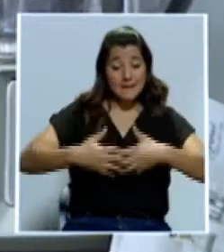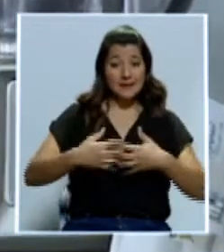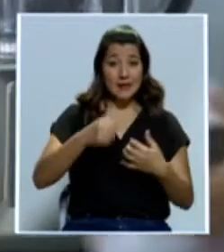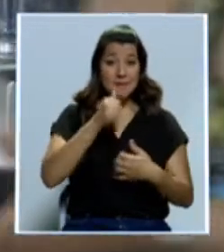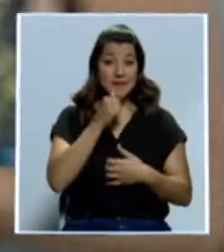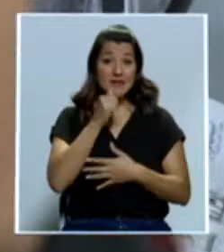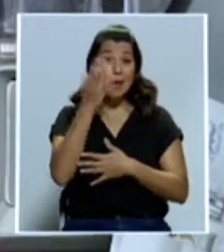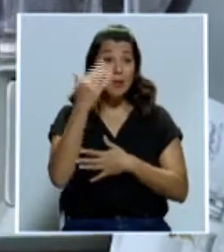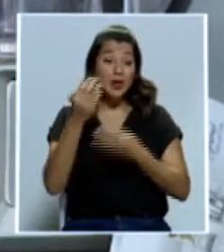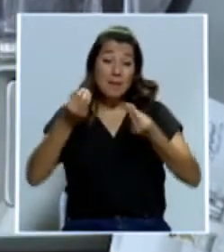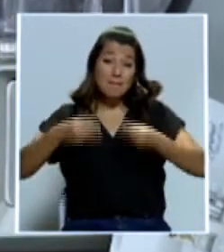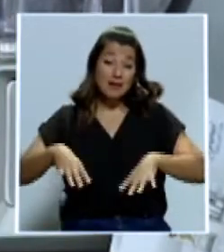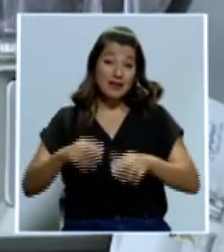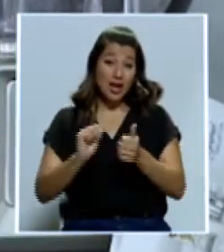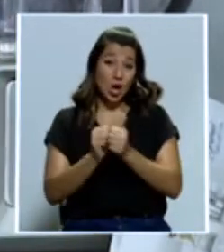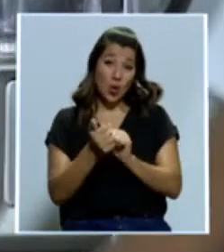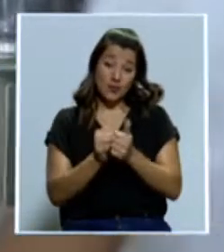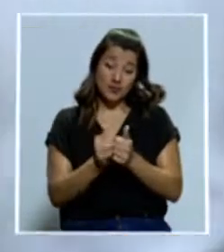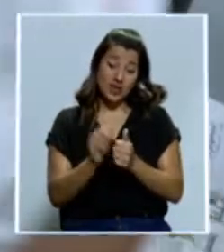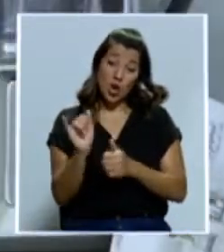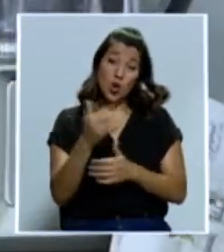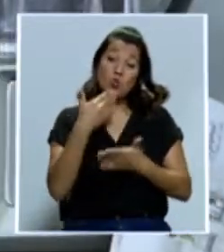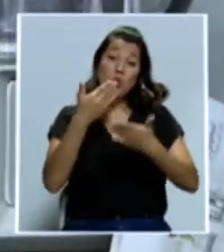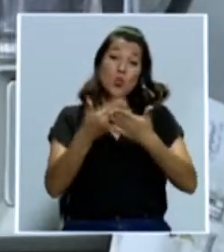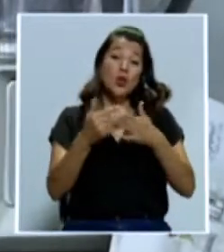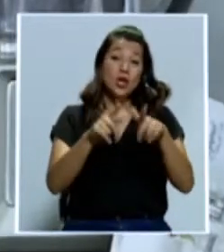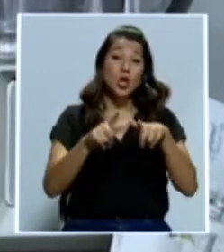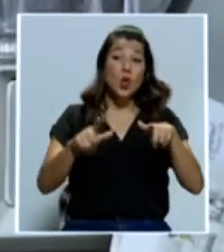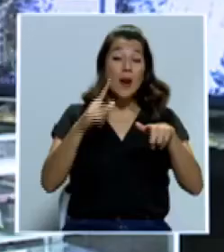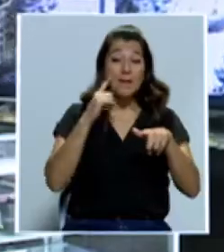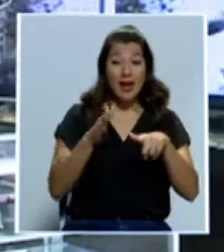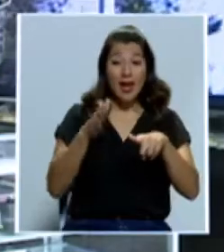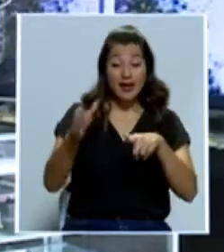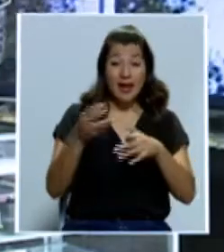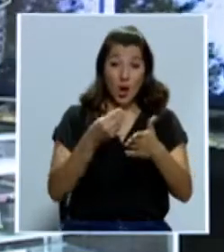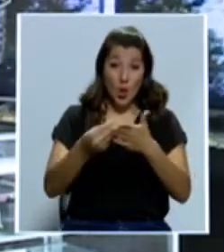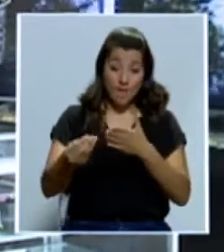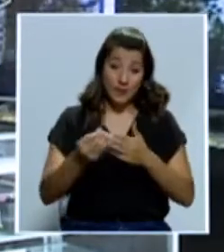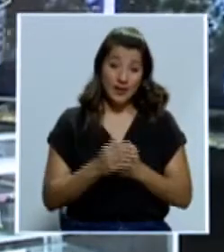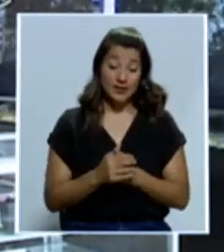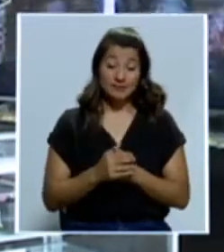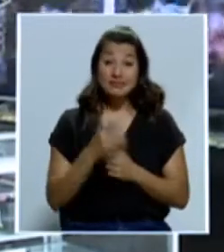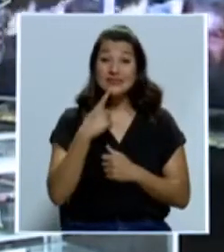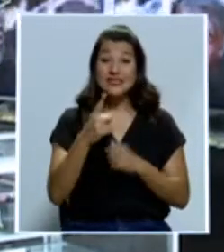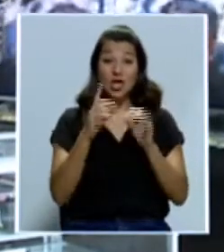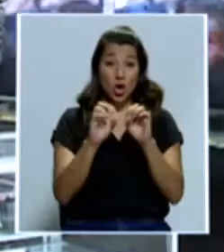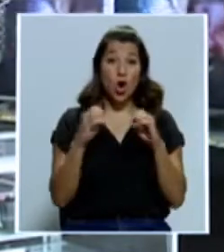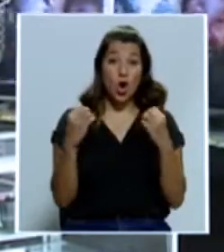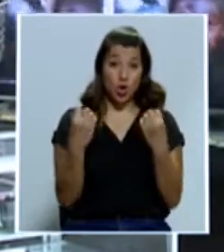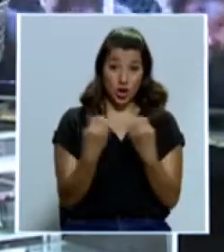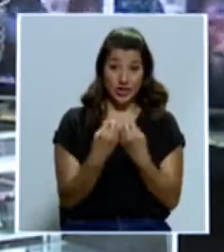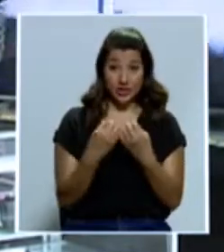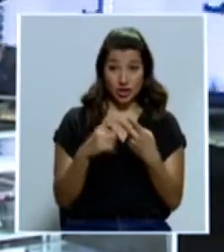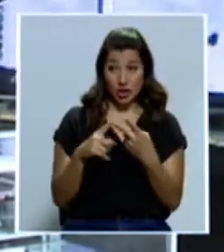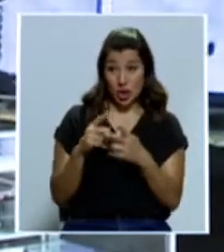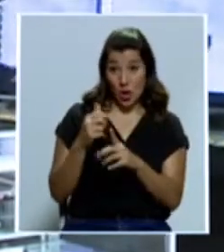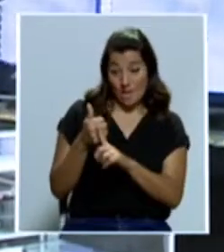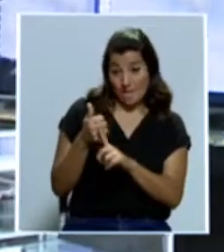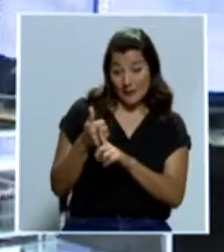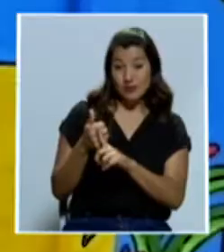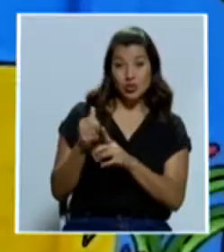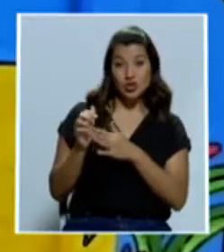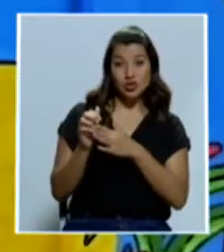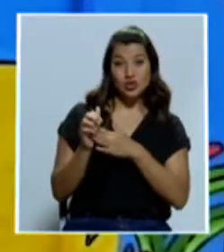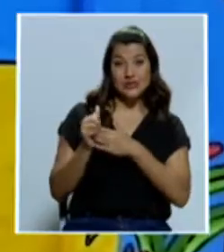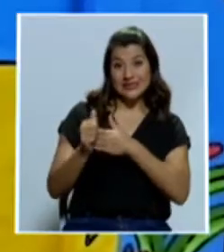del depósito libre como atractivo comercial a nivel regional y nacional, dado a conocer por las organizaciones y los mismos dirigentes comunales.